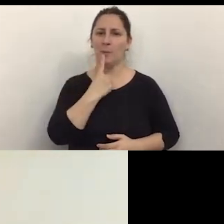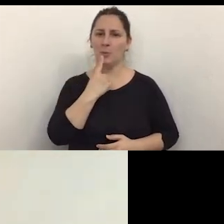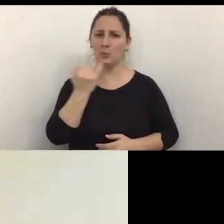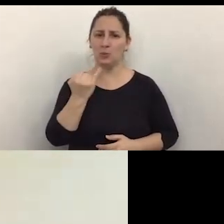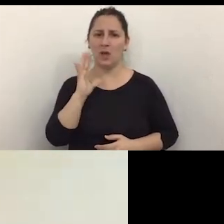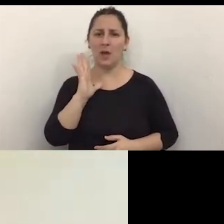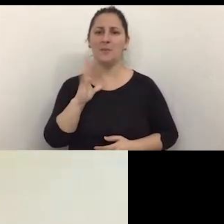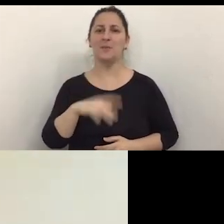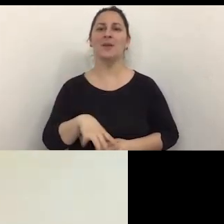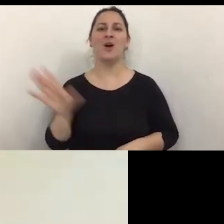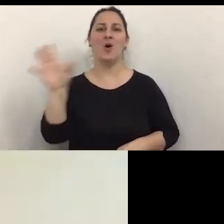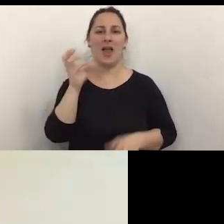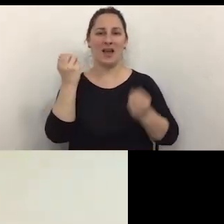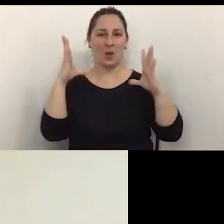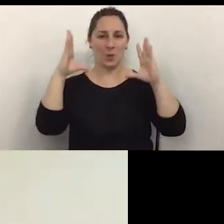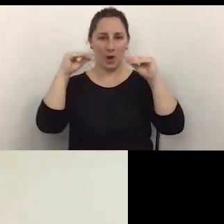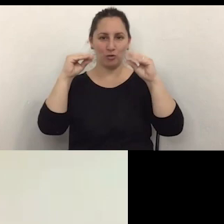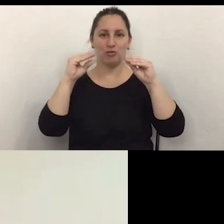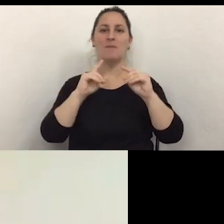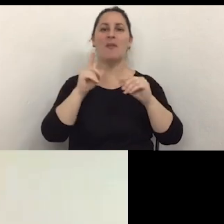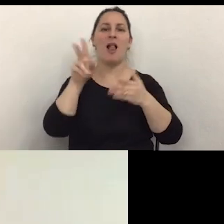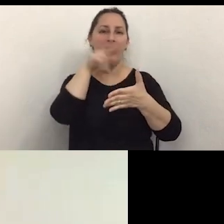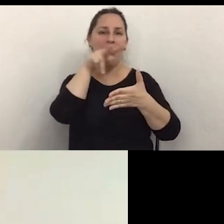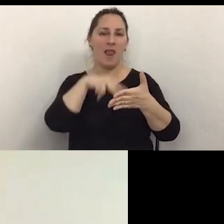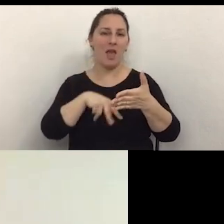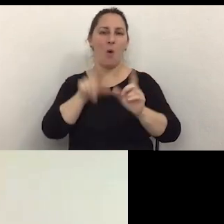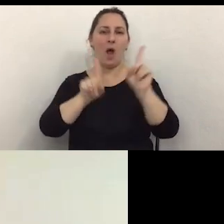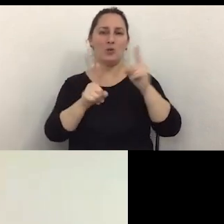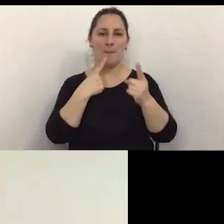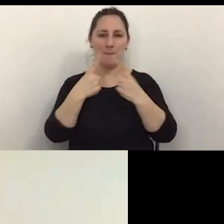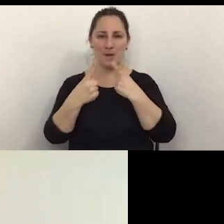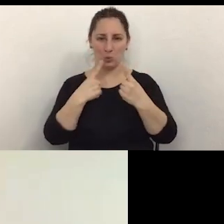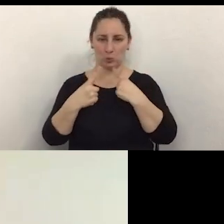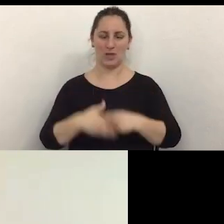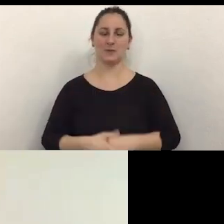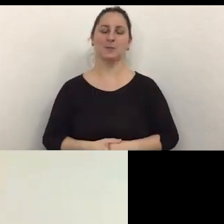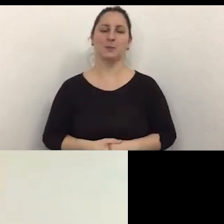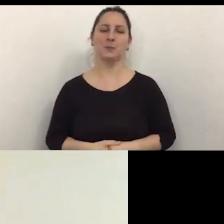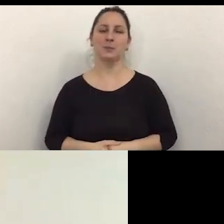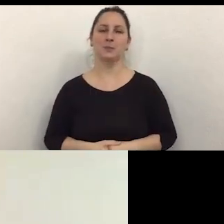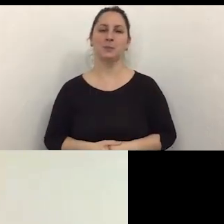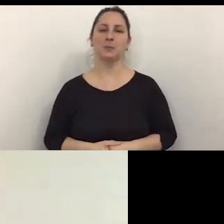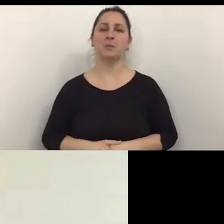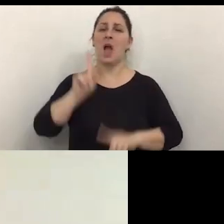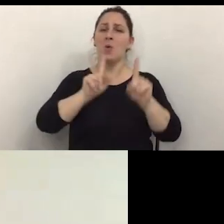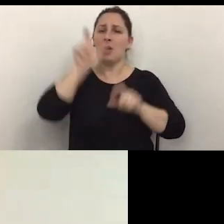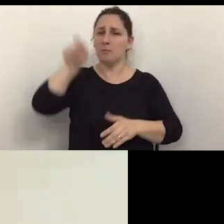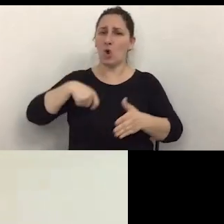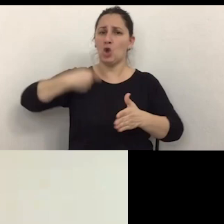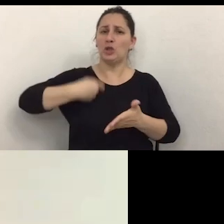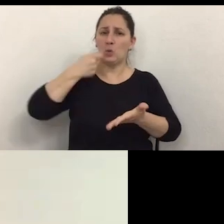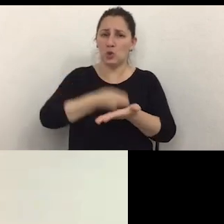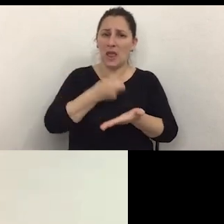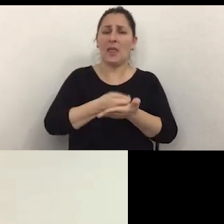a pasar a hacer las preguntas, a leer las preguntas. Algunos contribuyentes plantean que sobre deuda presunta